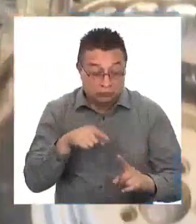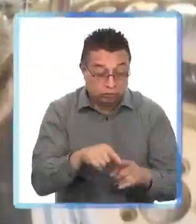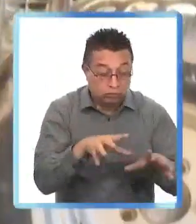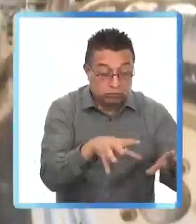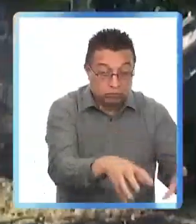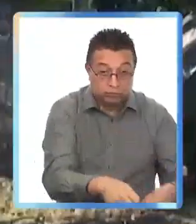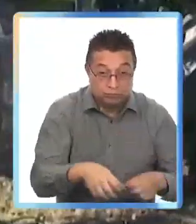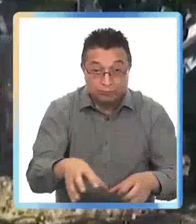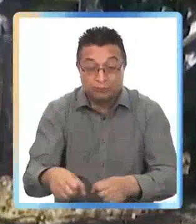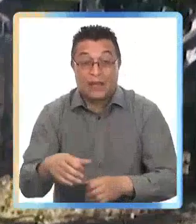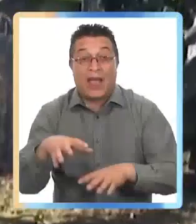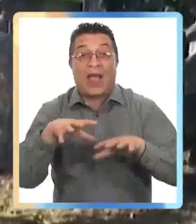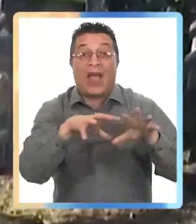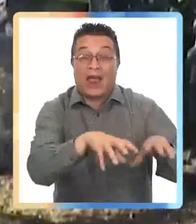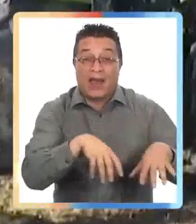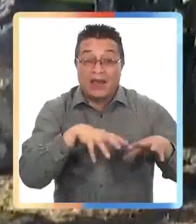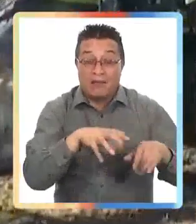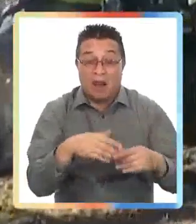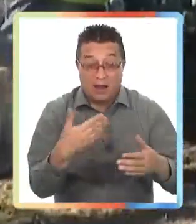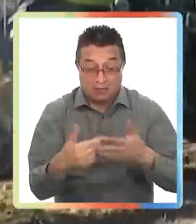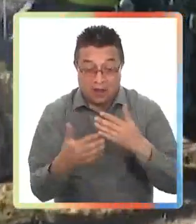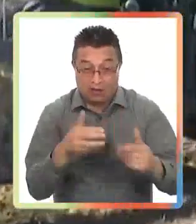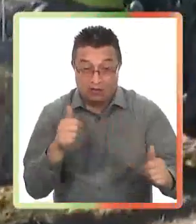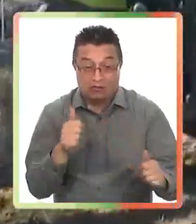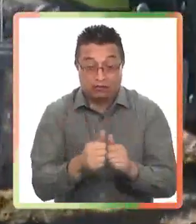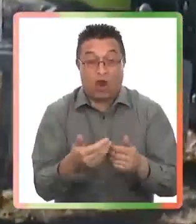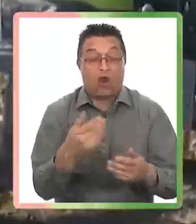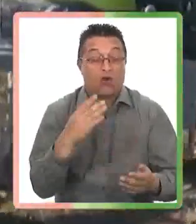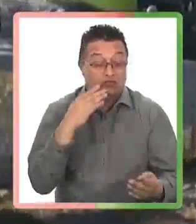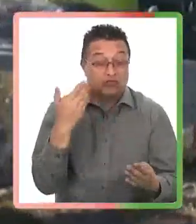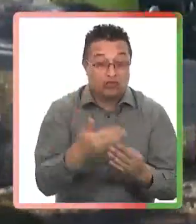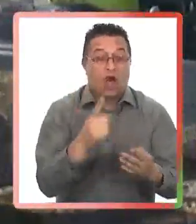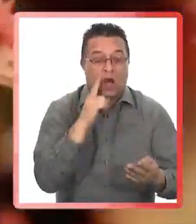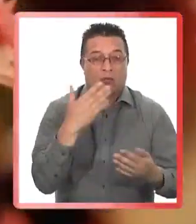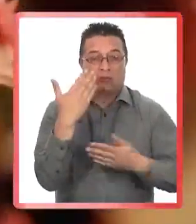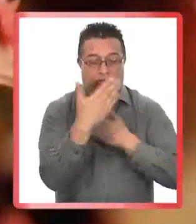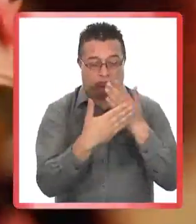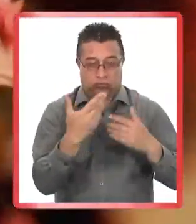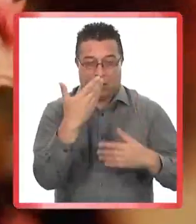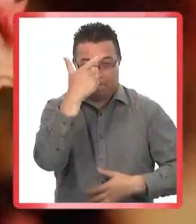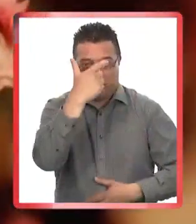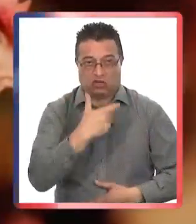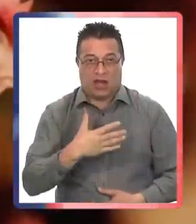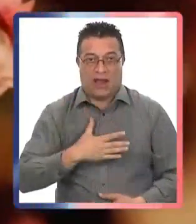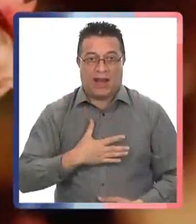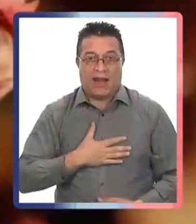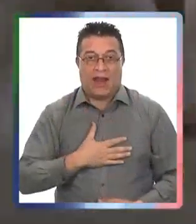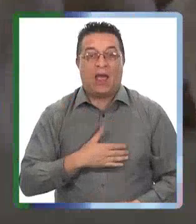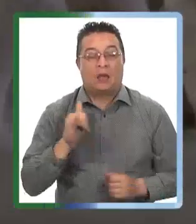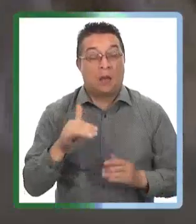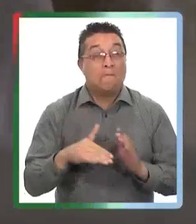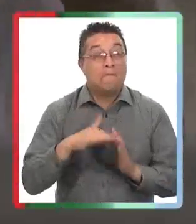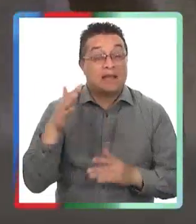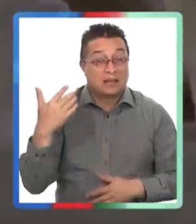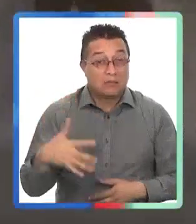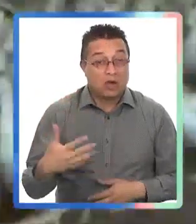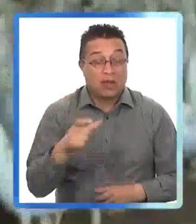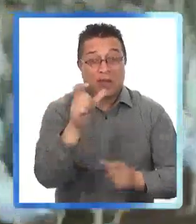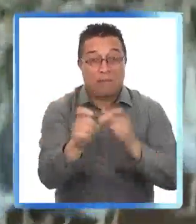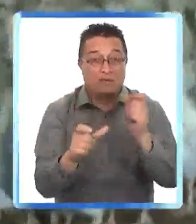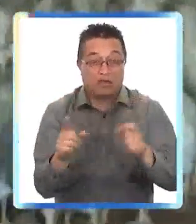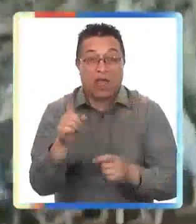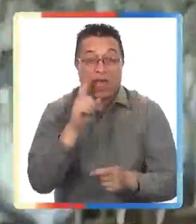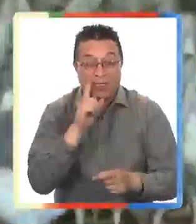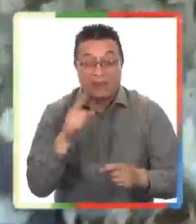potencialmente contagiados, usar elementos de protección personal. Pero lo más importante, por ejemplo, para las personas que tienen corrales o gallineros, es evitar